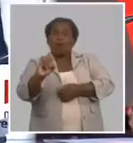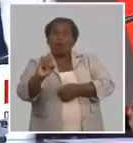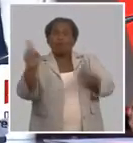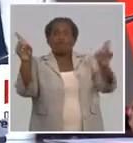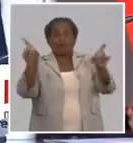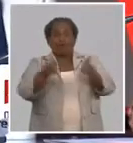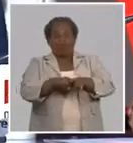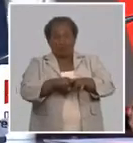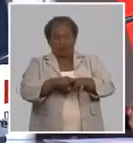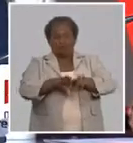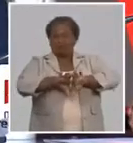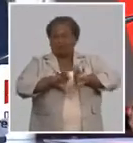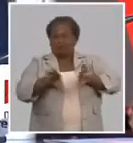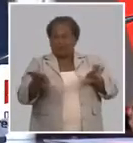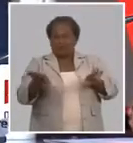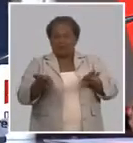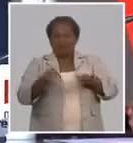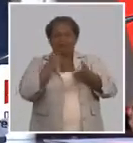varadero